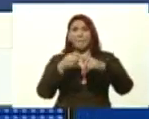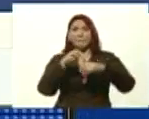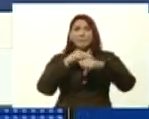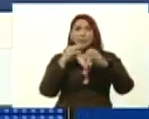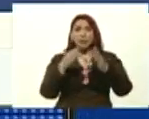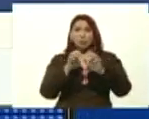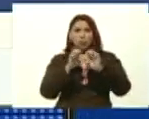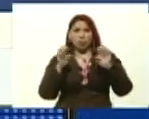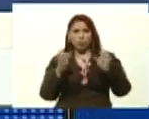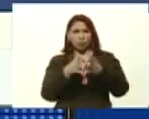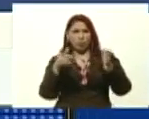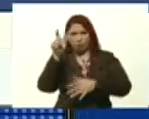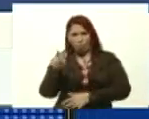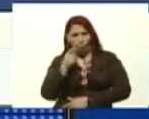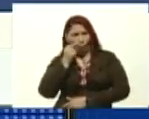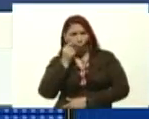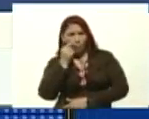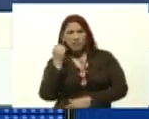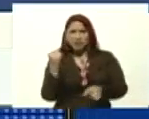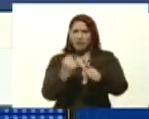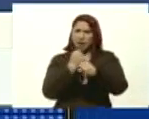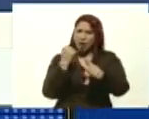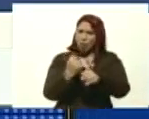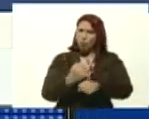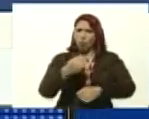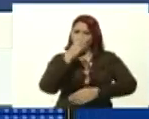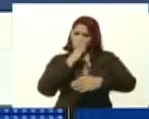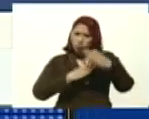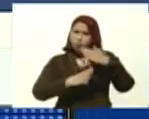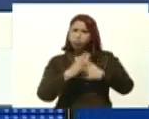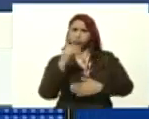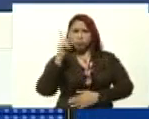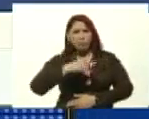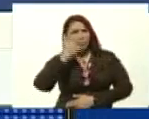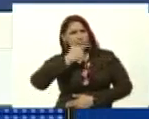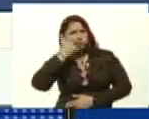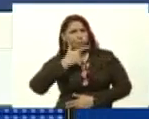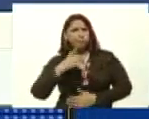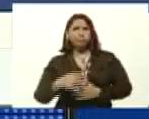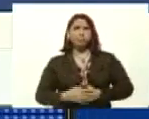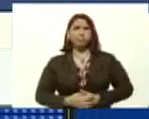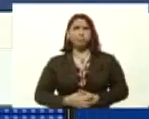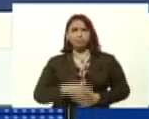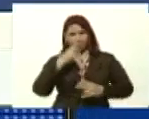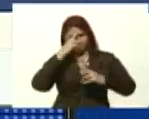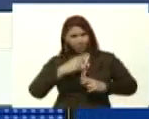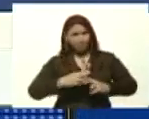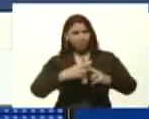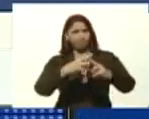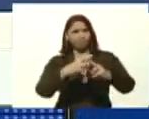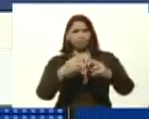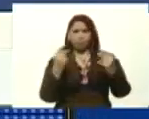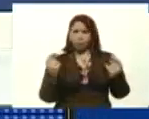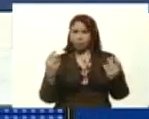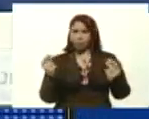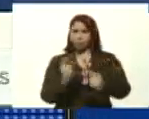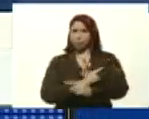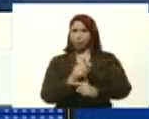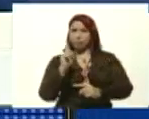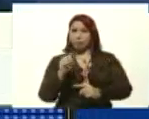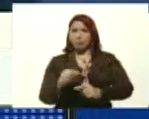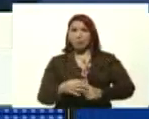Eduardo Piñate, trabajador, honesto, sincero, eficiente y